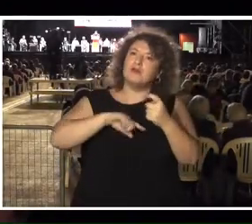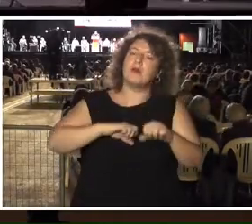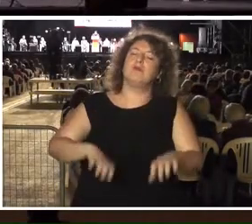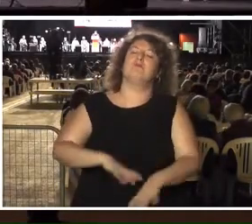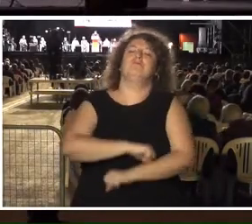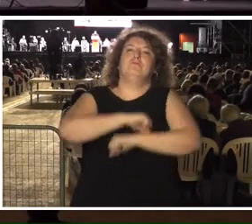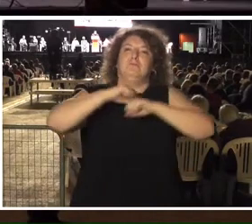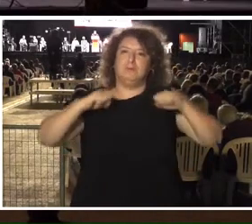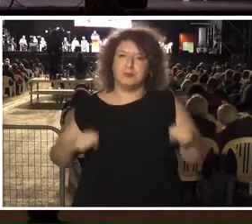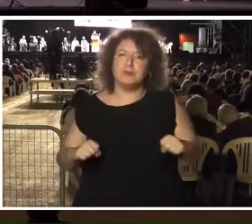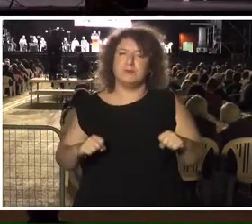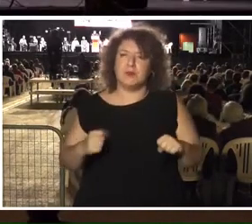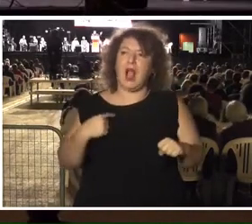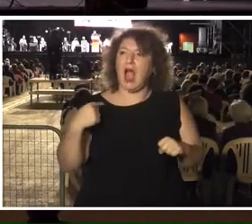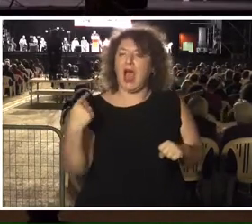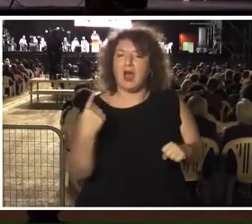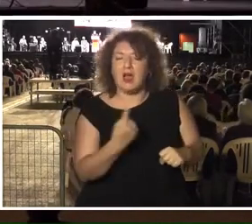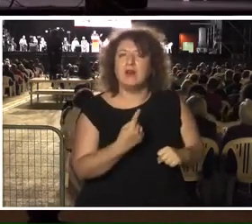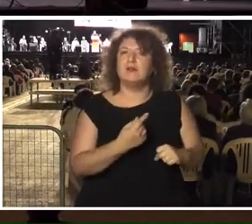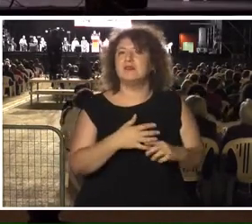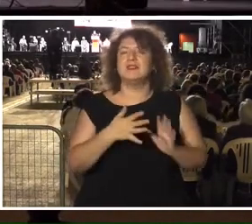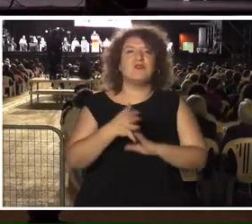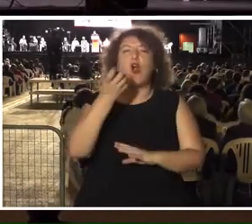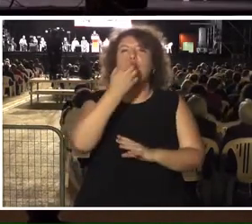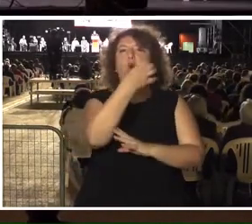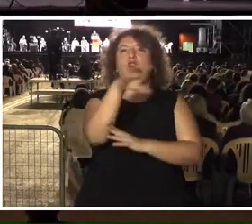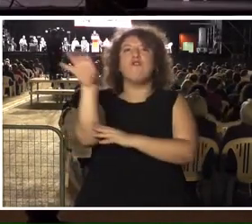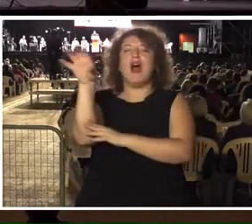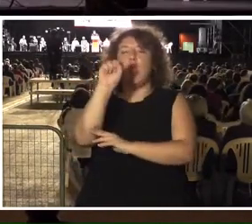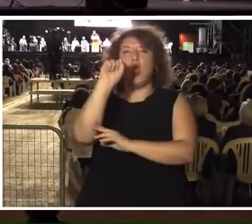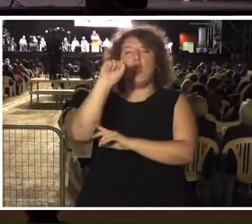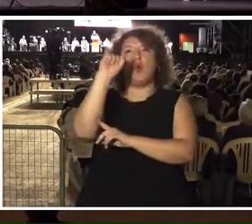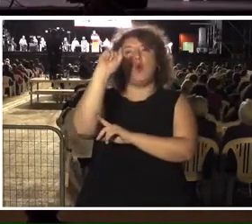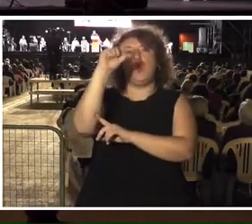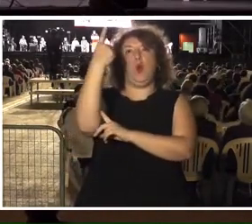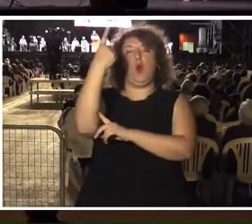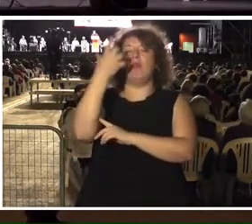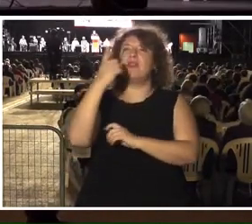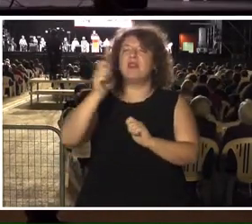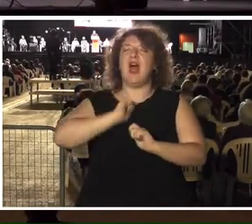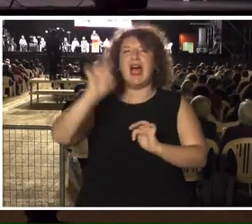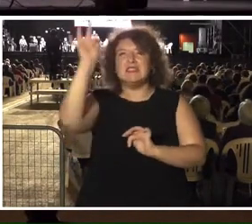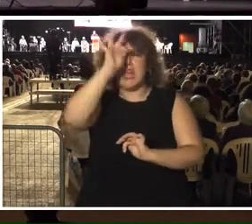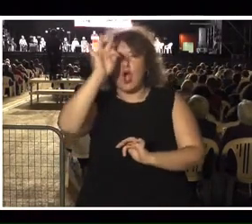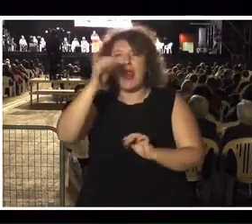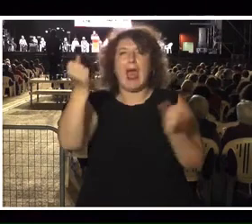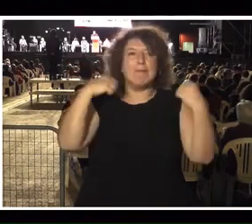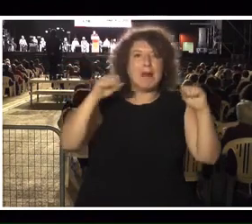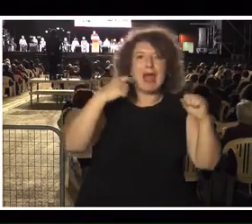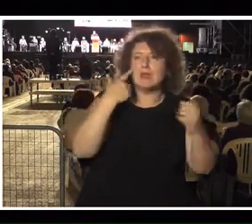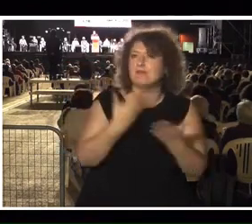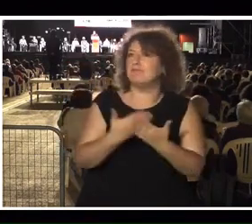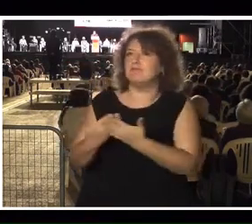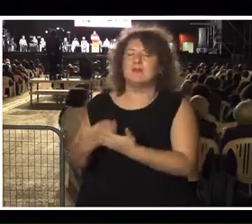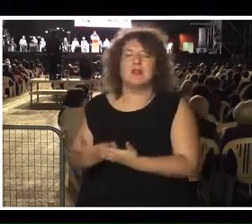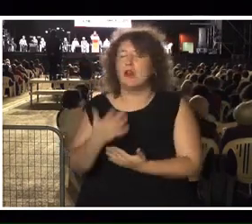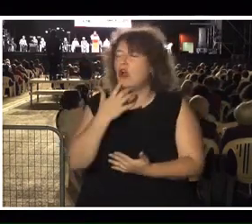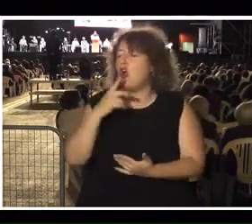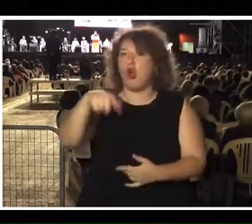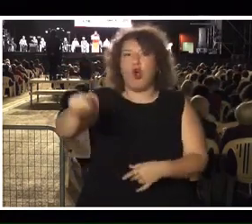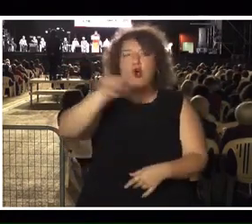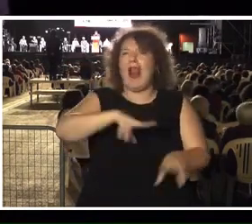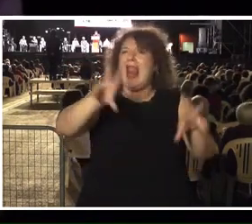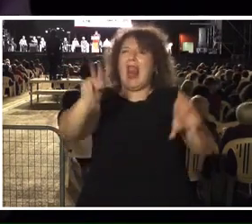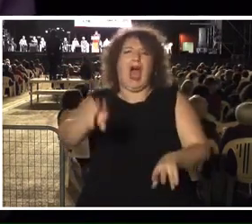todos los miembros del partido, un faro en teoría y en praxis. Camaradas de la Juve, sois la hostia, no me cansaré nunca de